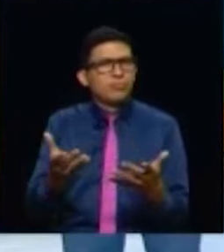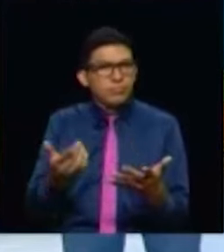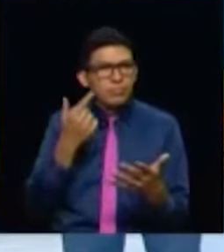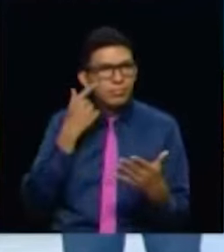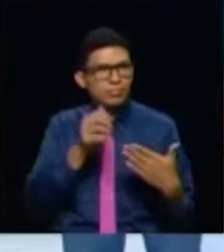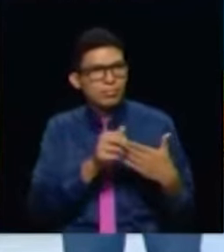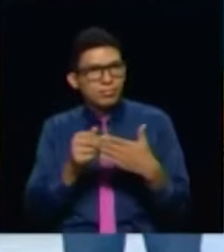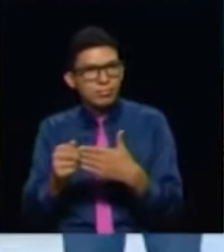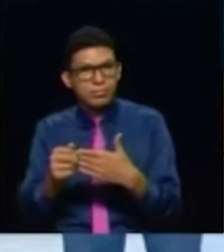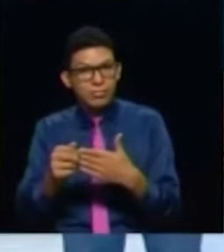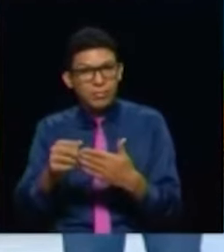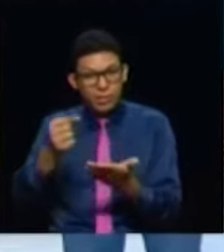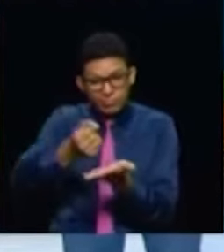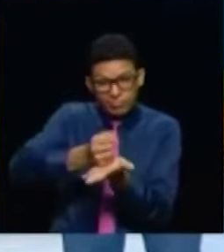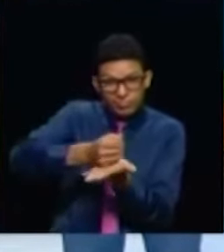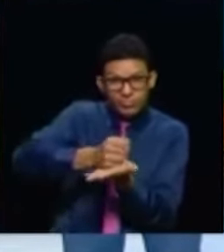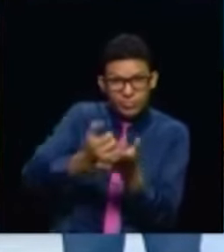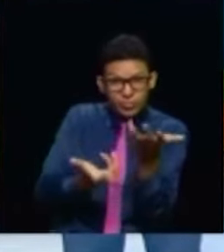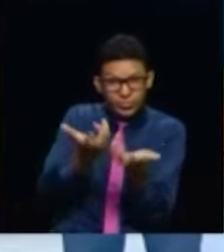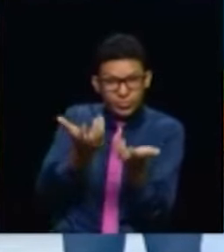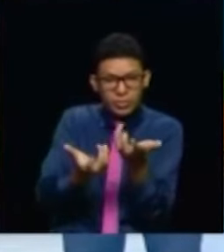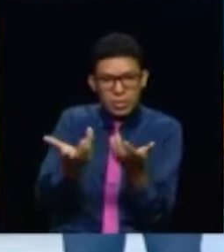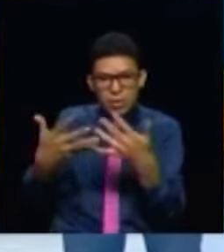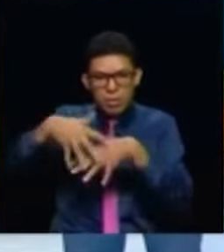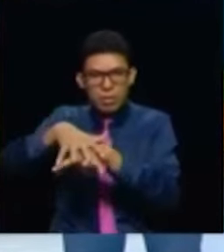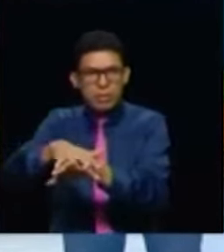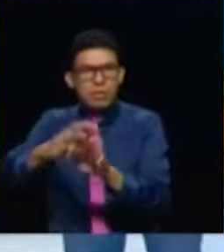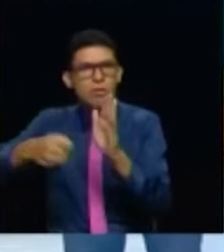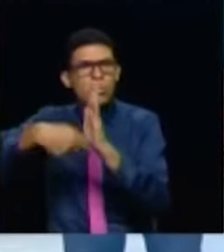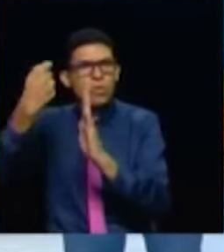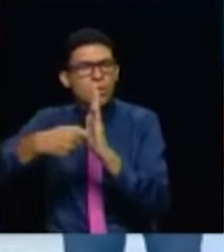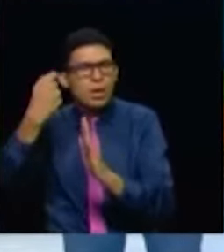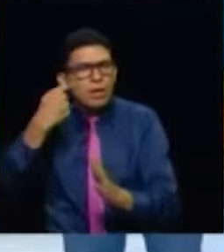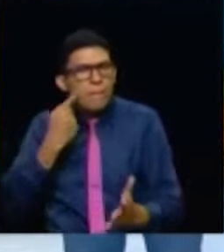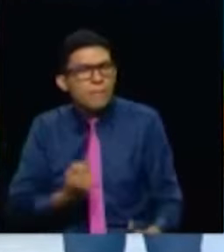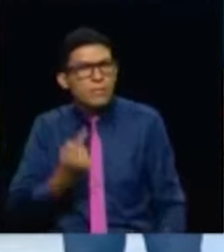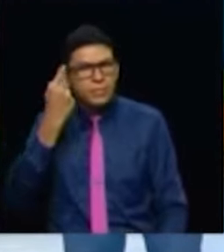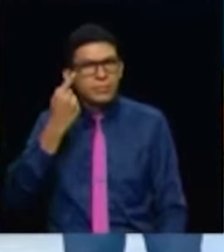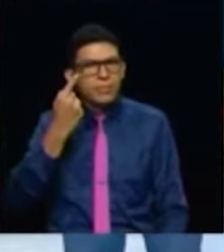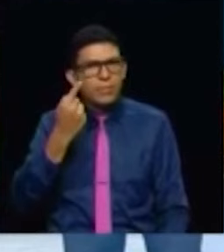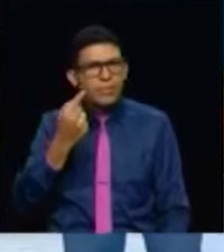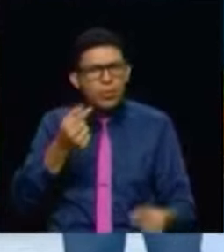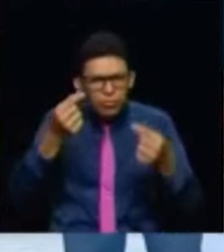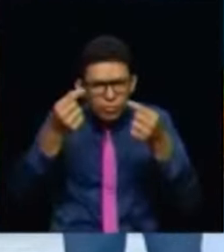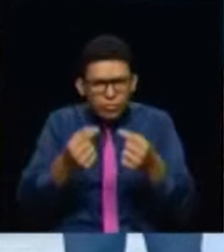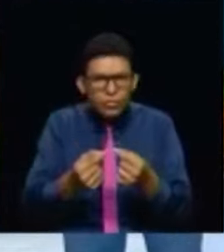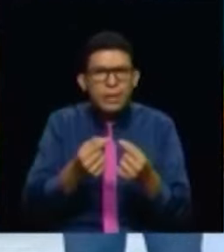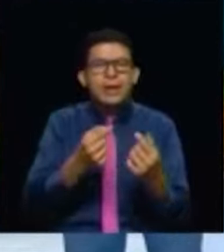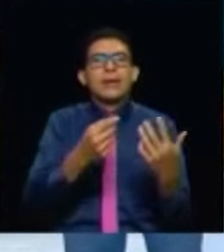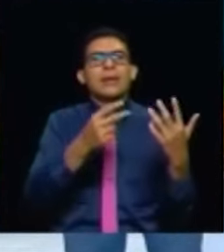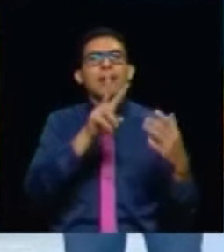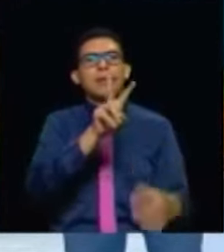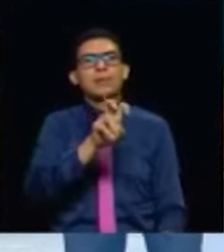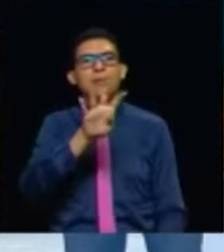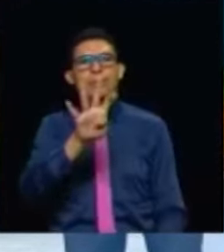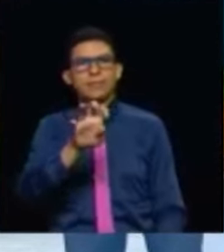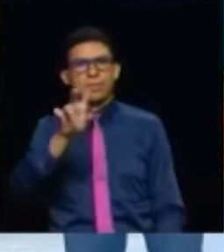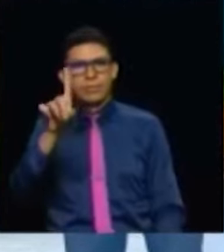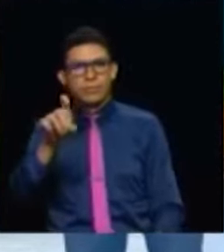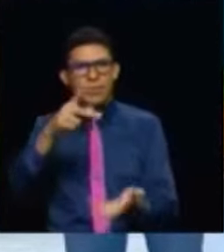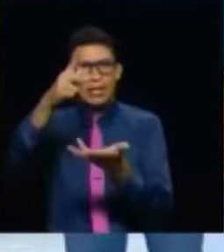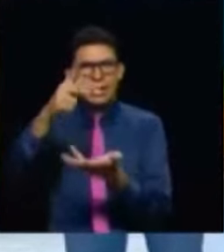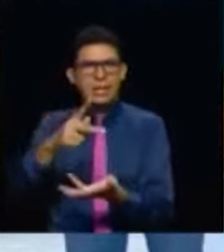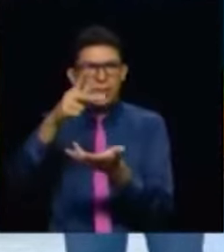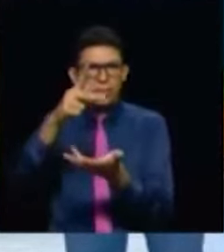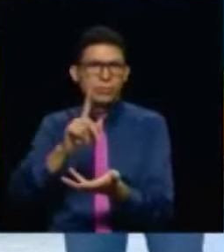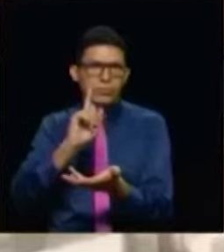modalidad, pimentón mezclado con clorhidrato de cocaína, donde nos da un total de 796 kilos de